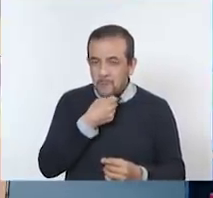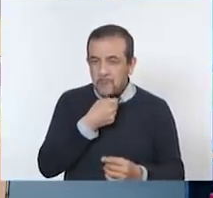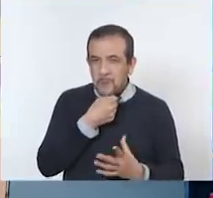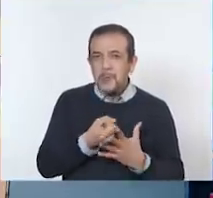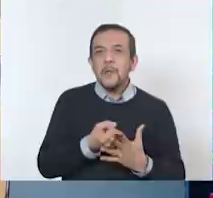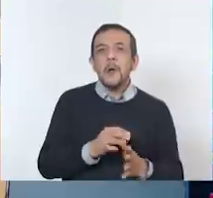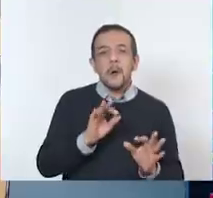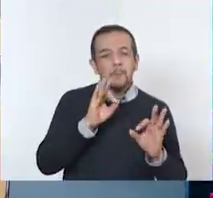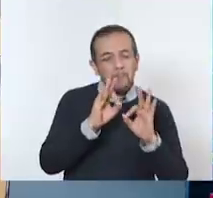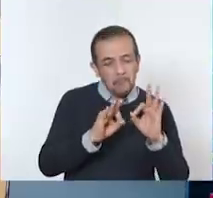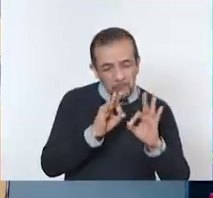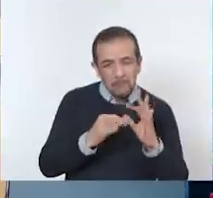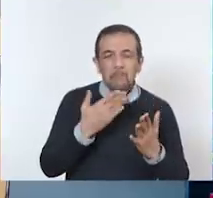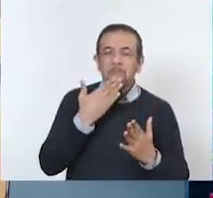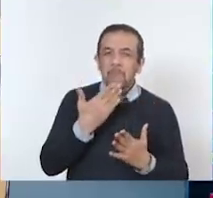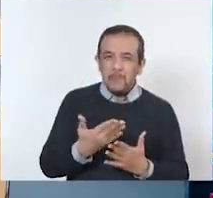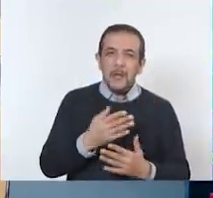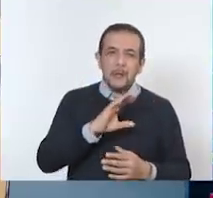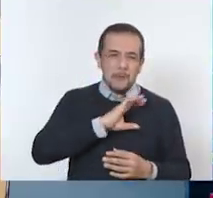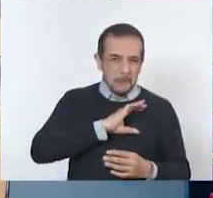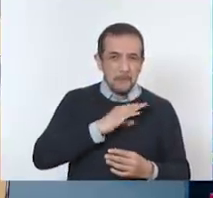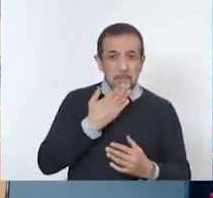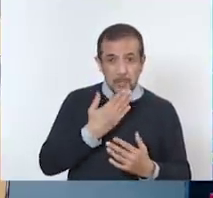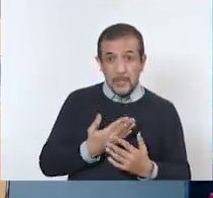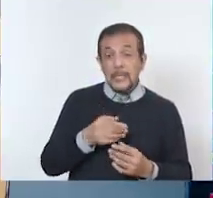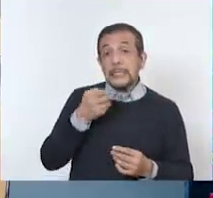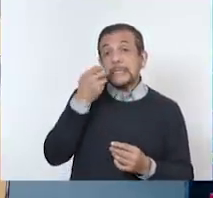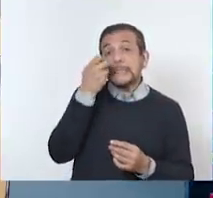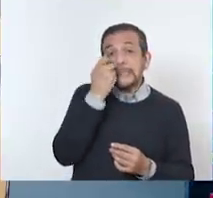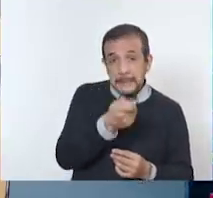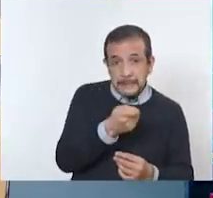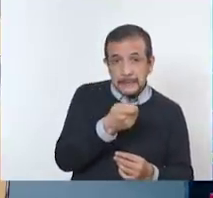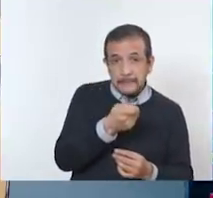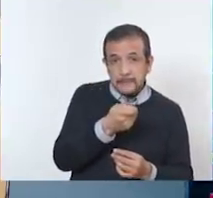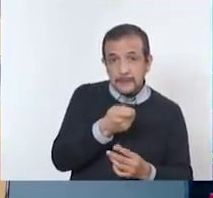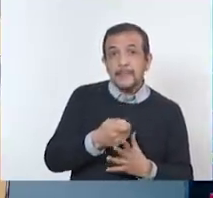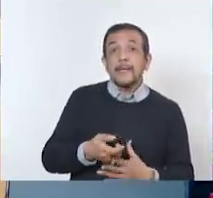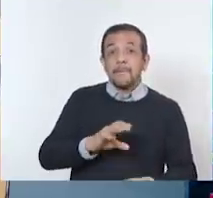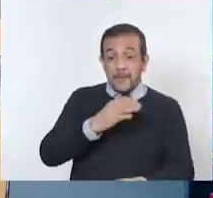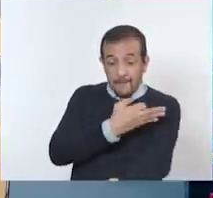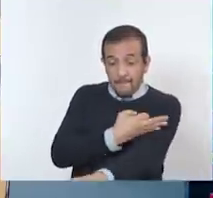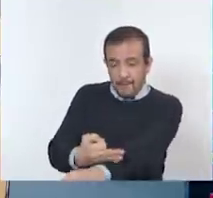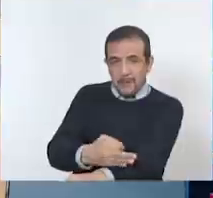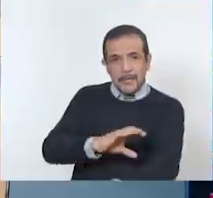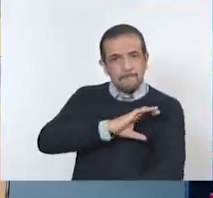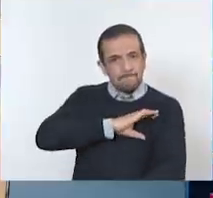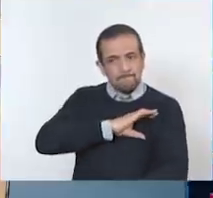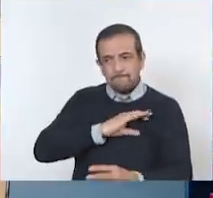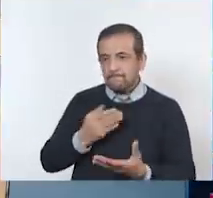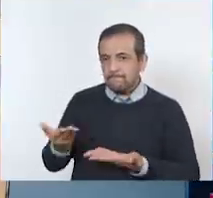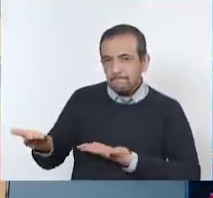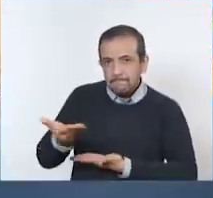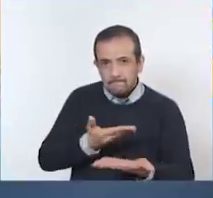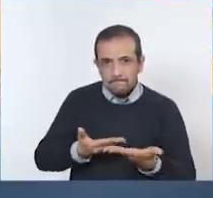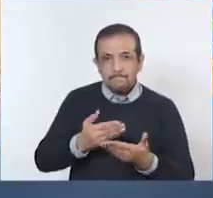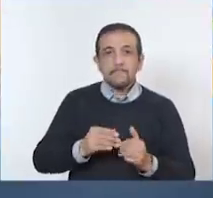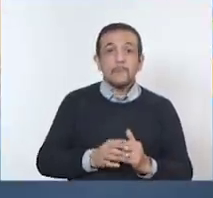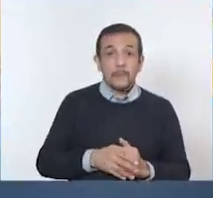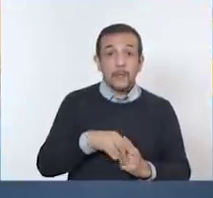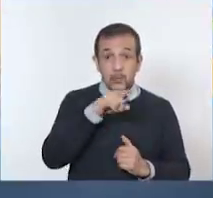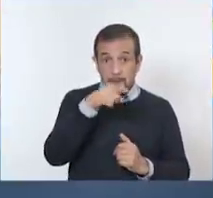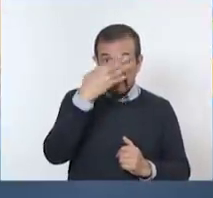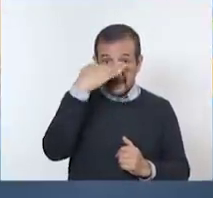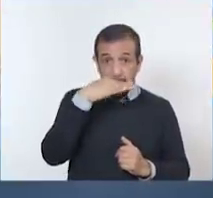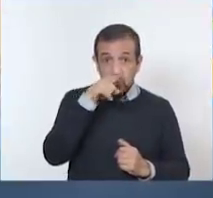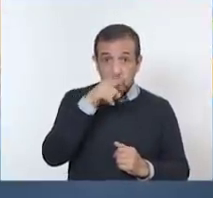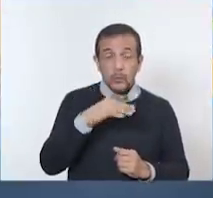porque tiene mucha historia y representa el cariño que le tiene en la familia. Pues qué buena noticia. Y ya lo saben,